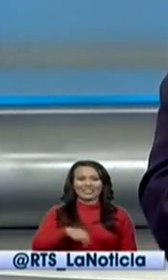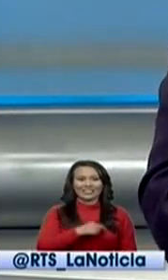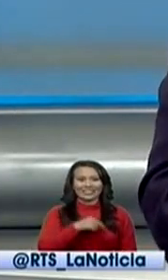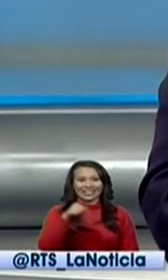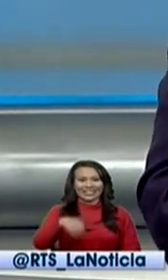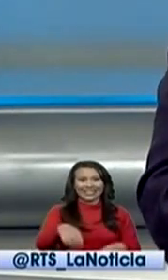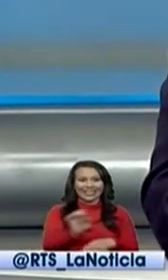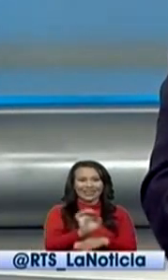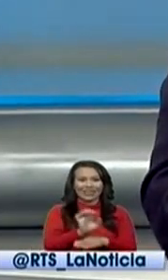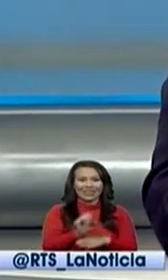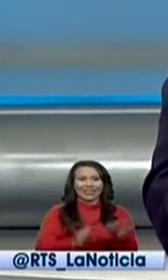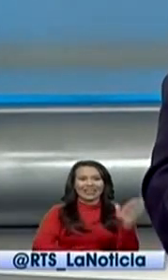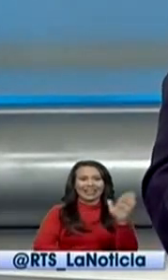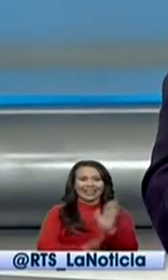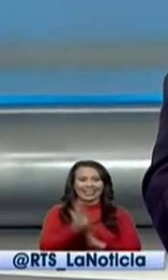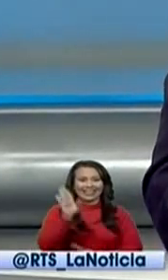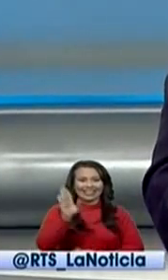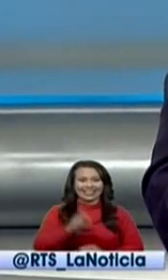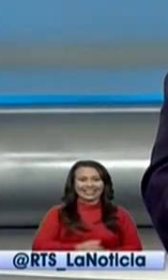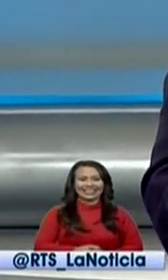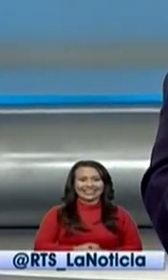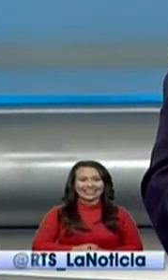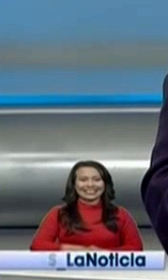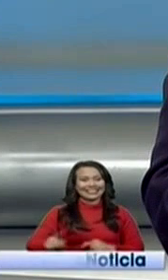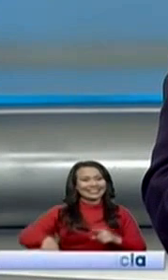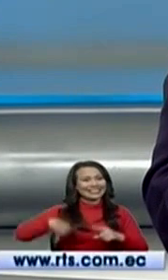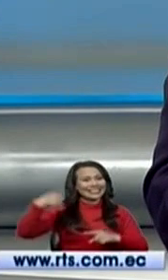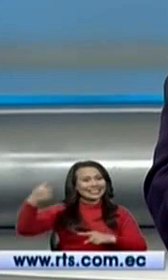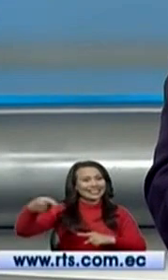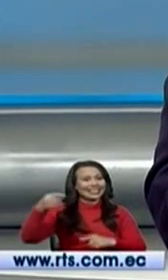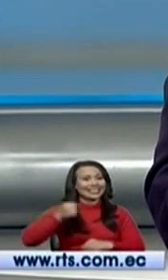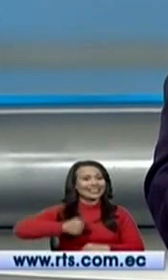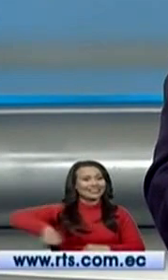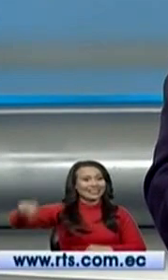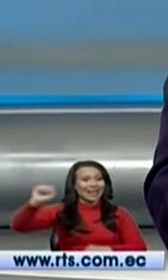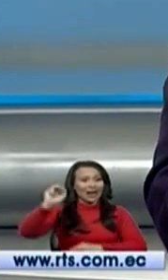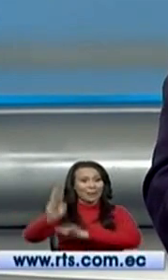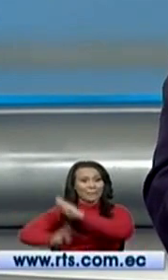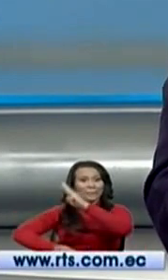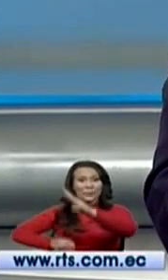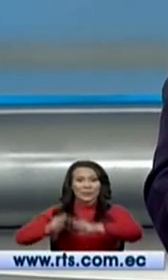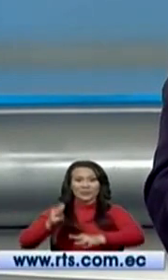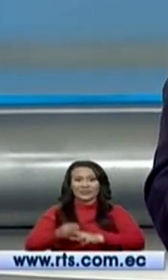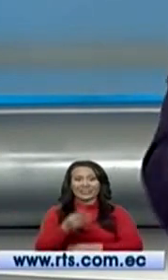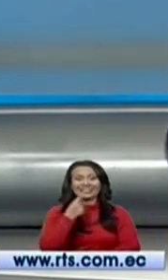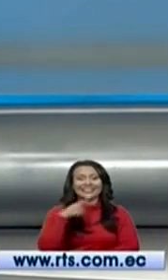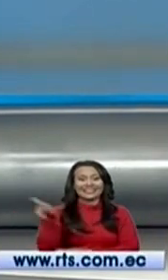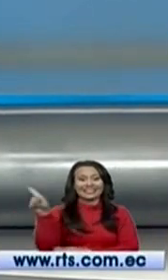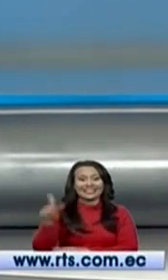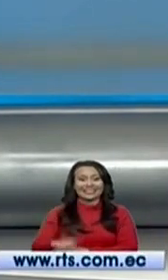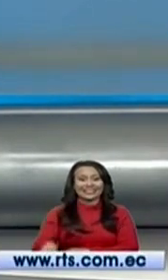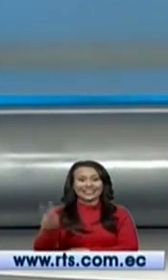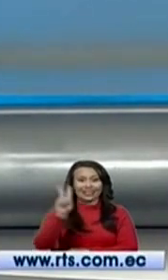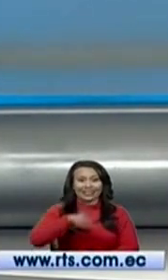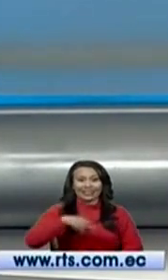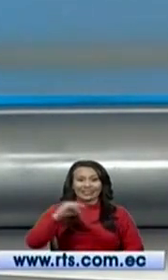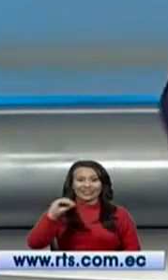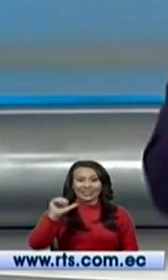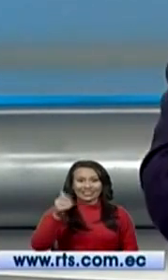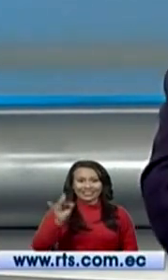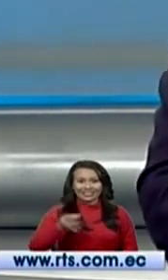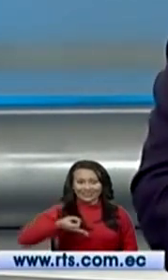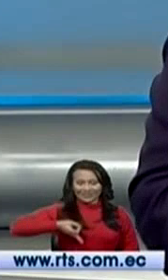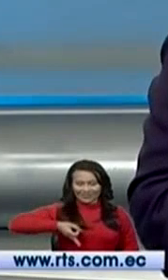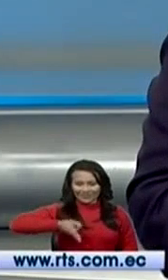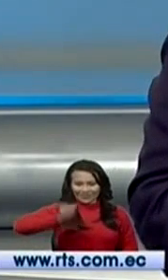con paso firme camino hacia un nuevo mundial, el de Rusia 2018. Es decir, firme con